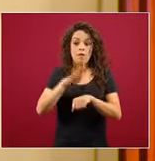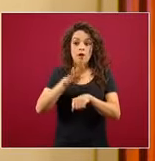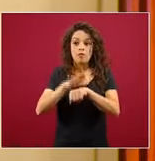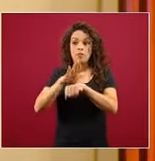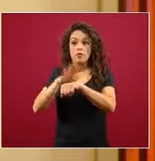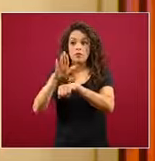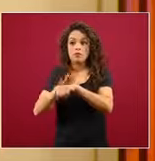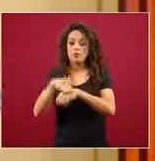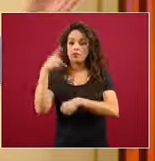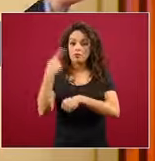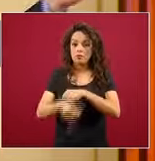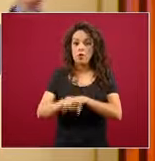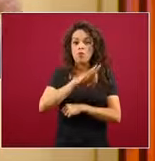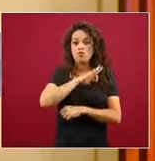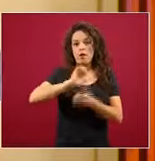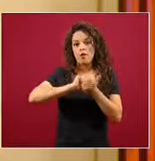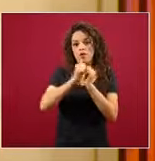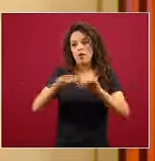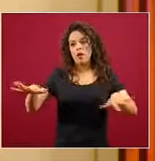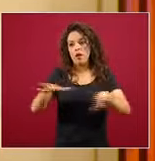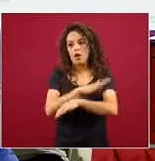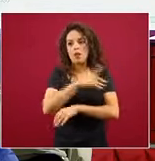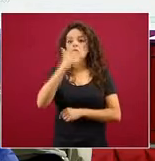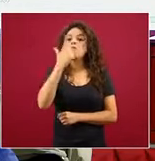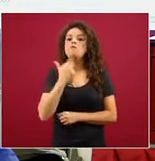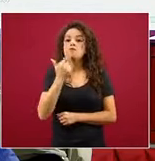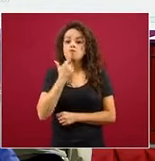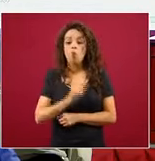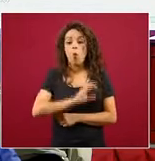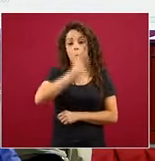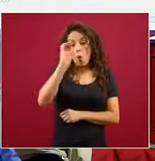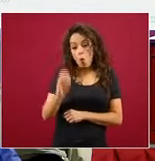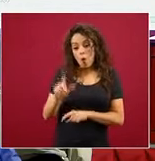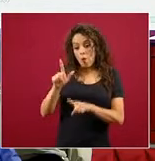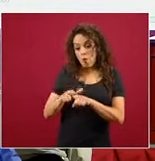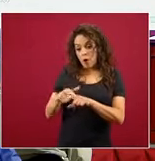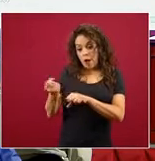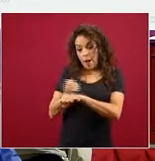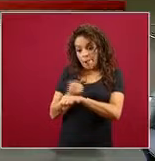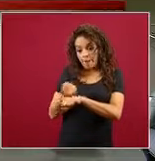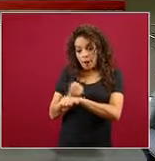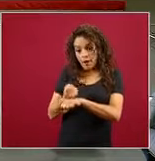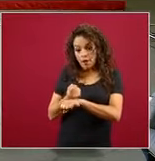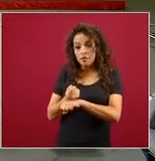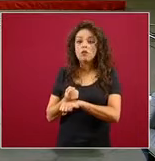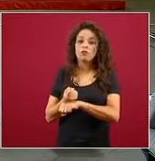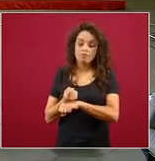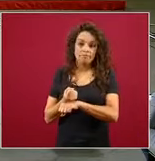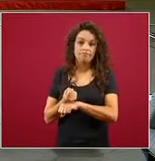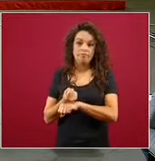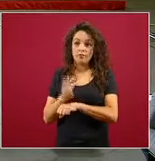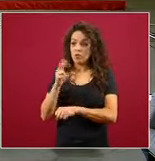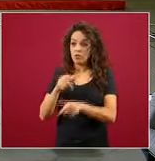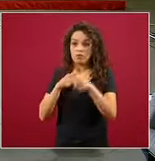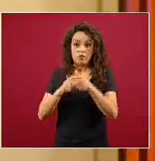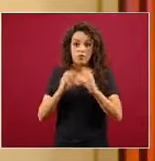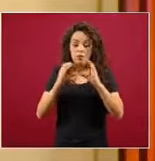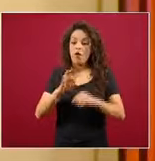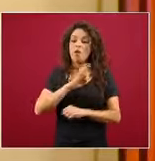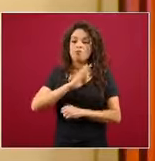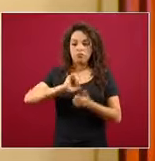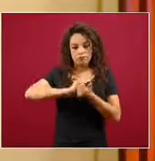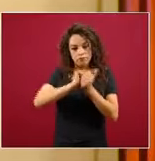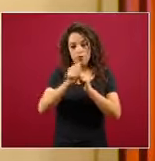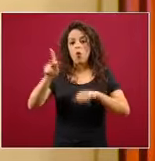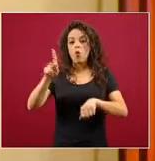color rojo, o una entidad que está en el color amarillo, si así lo decide, puede incrementar su riesgo a naranja y en su momento